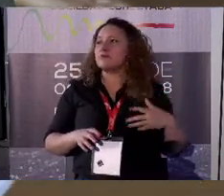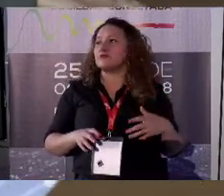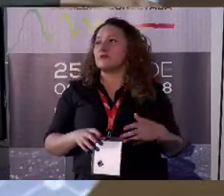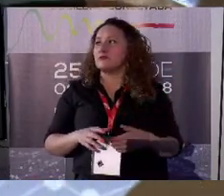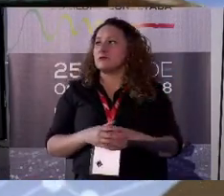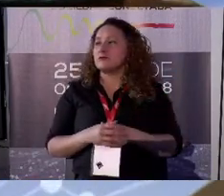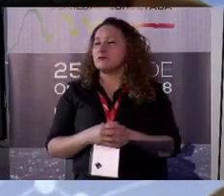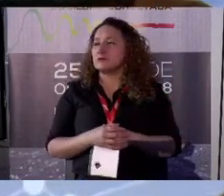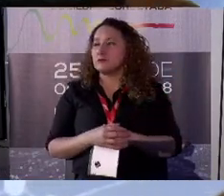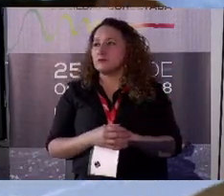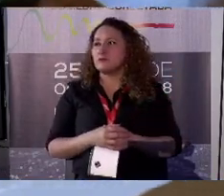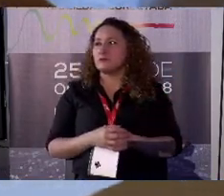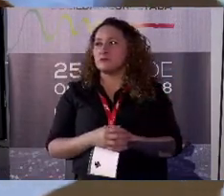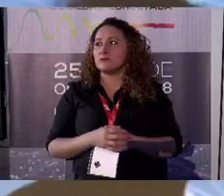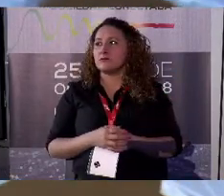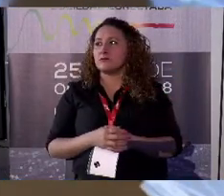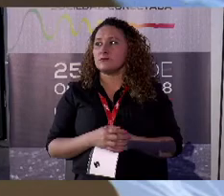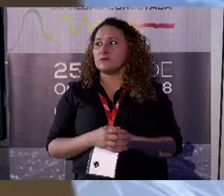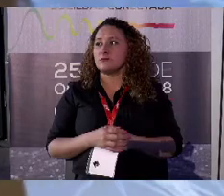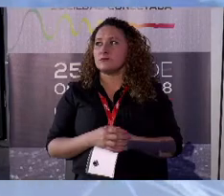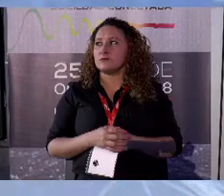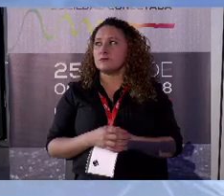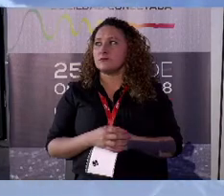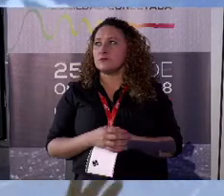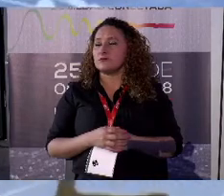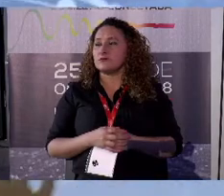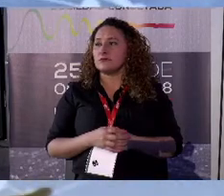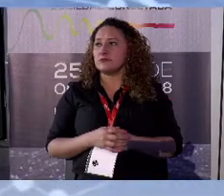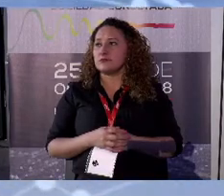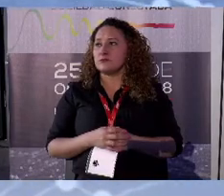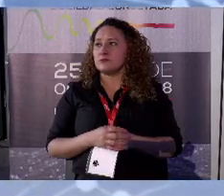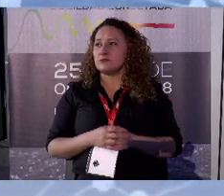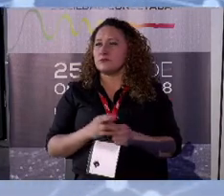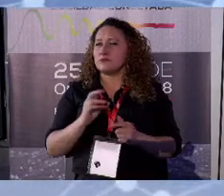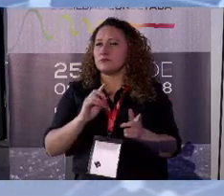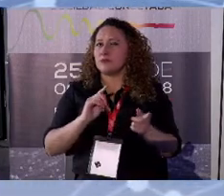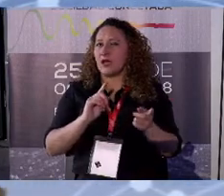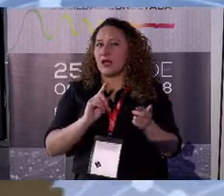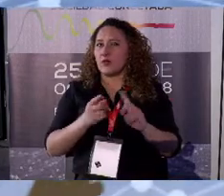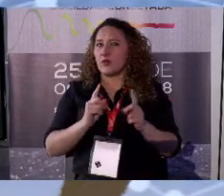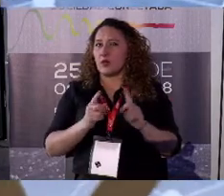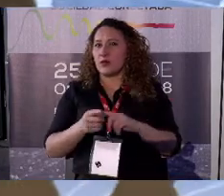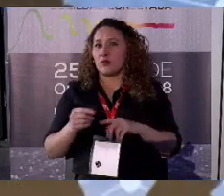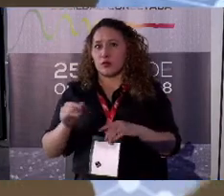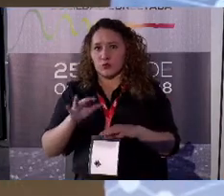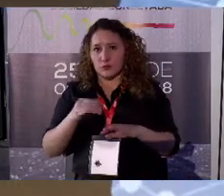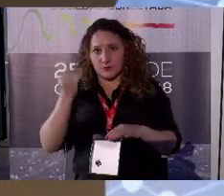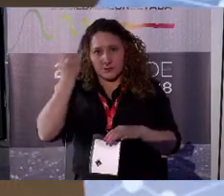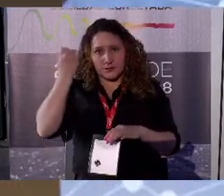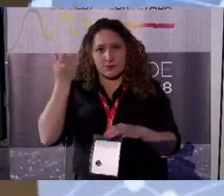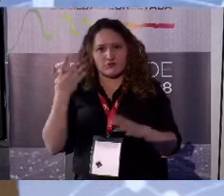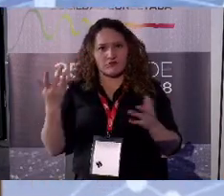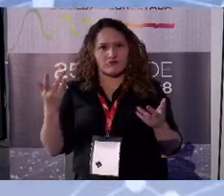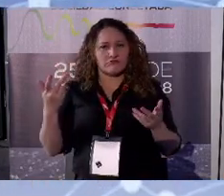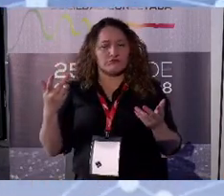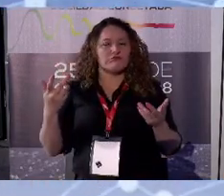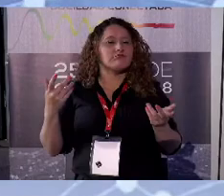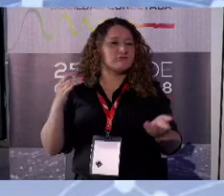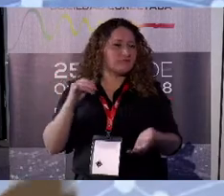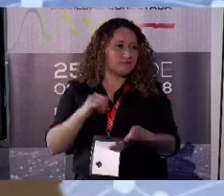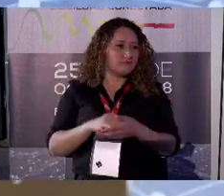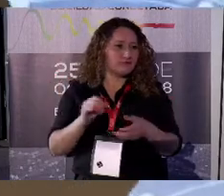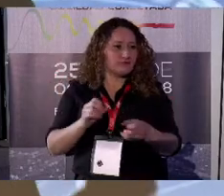lo que acaba de ganar, por el espectro que acaba de ganar. Variaciones sobre esa idea están en la mesa en la Unión